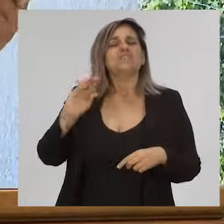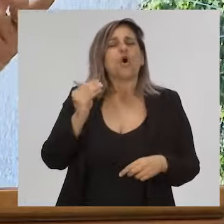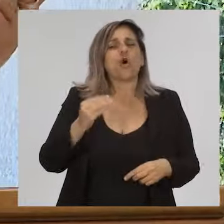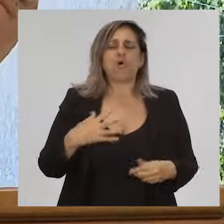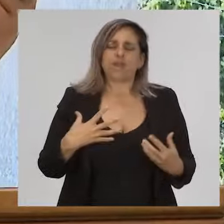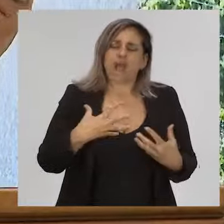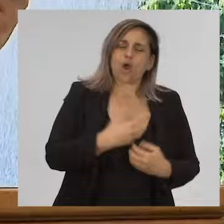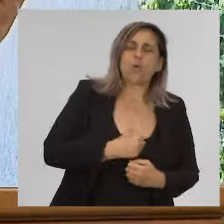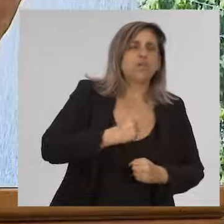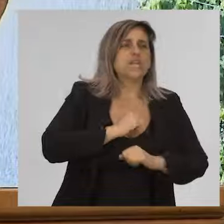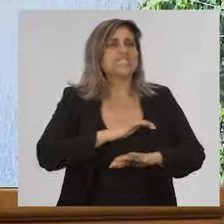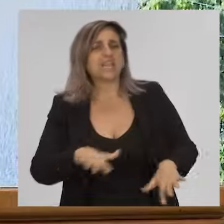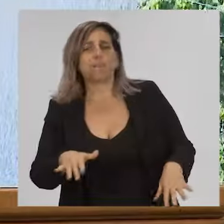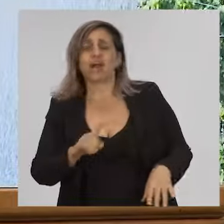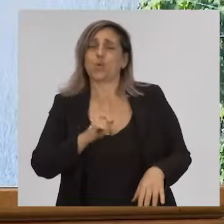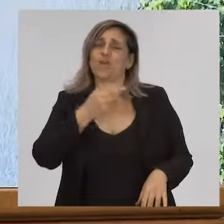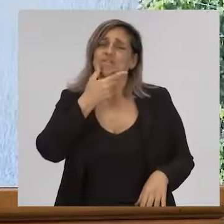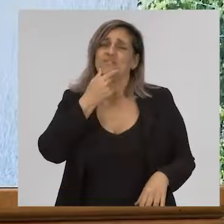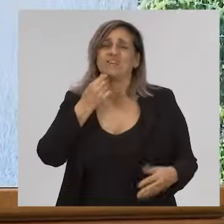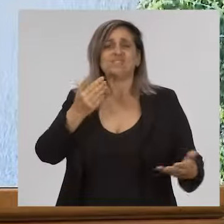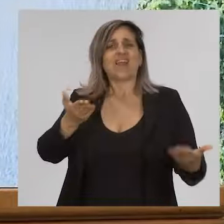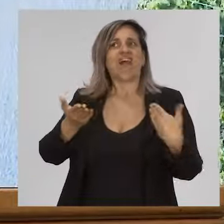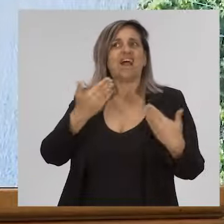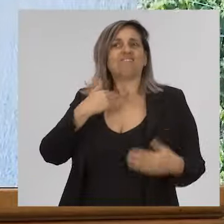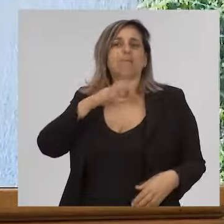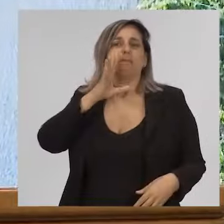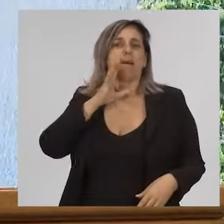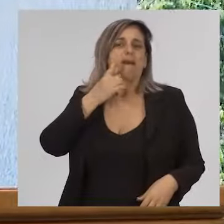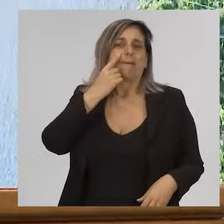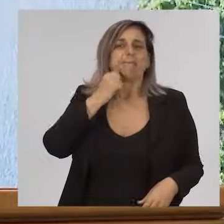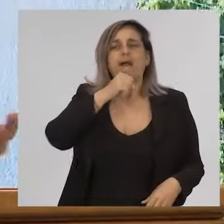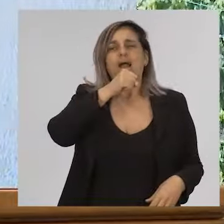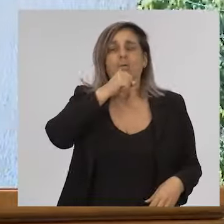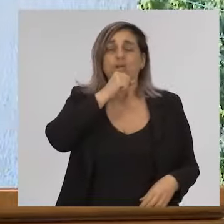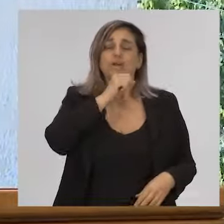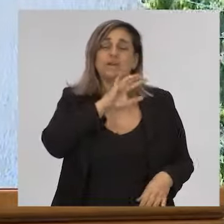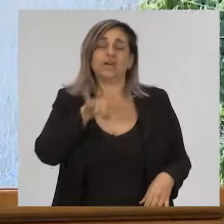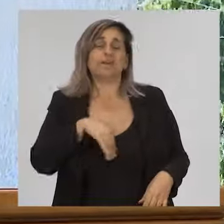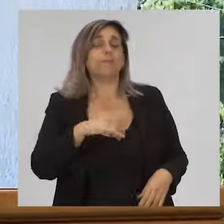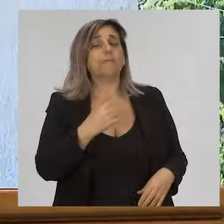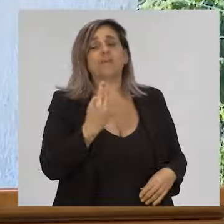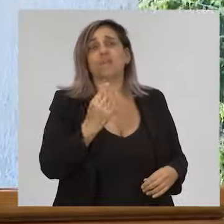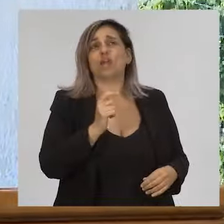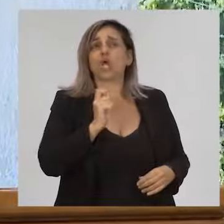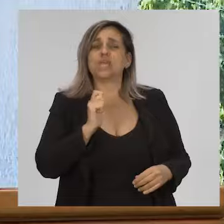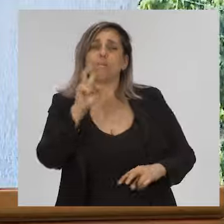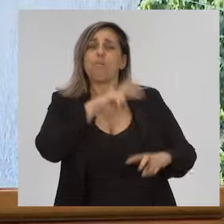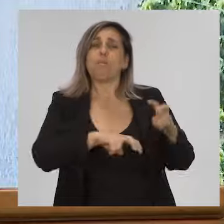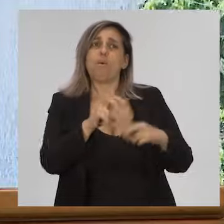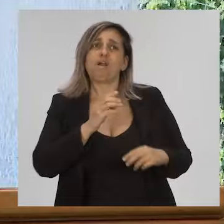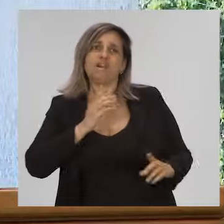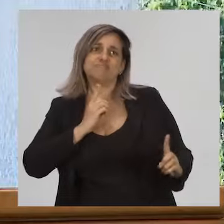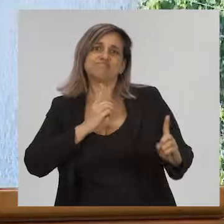viejos. Es muy difícil hablar con otra generación. O sea, el primer palenque donde te vas a recostar es un íntimo